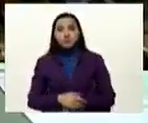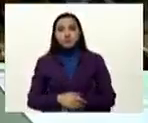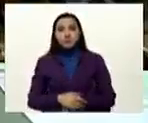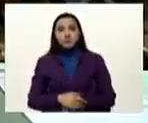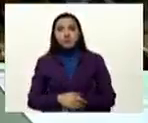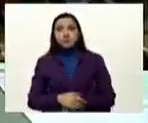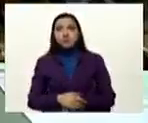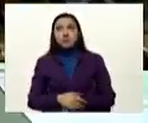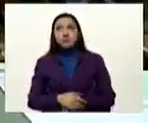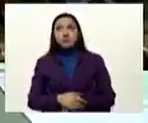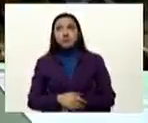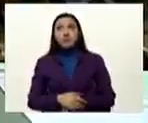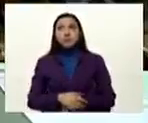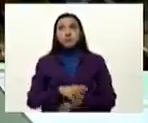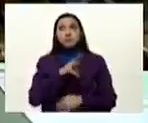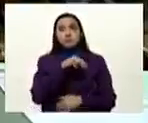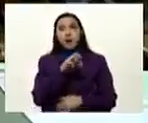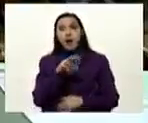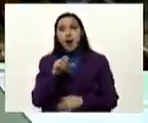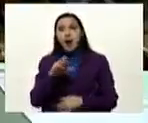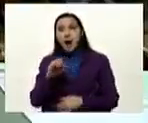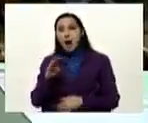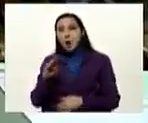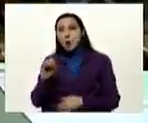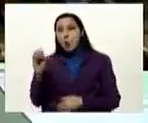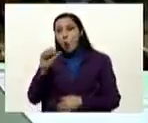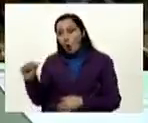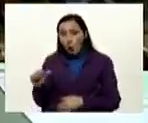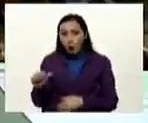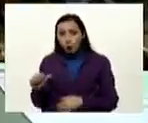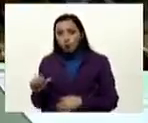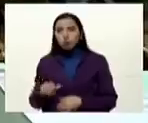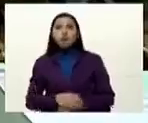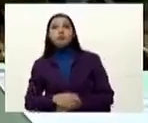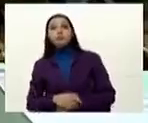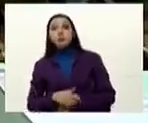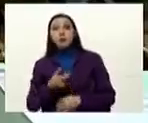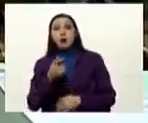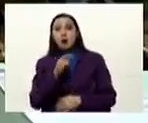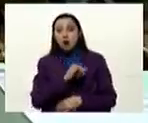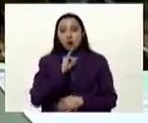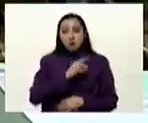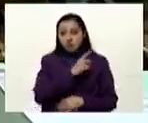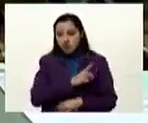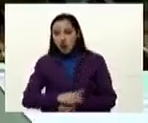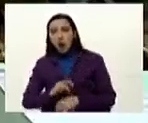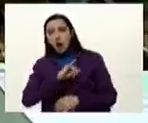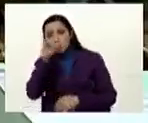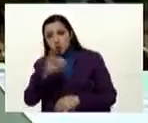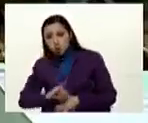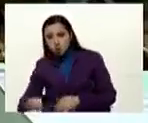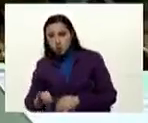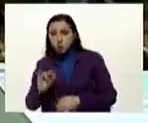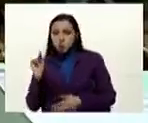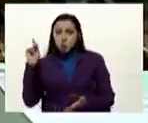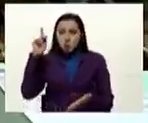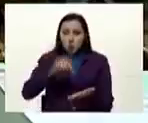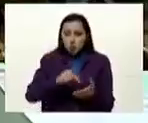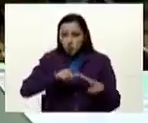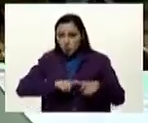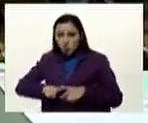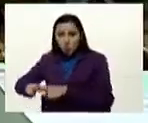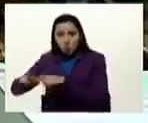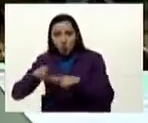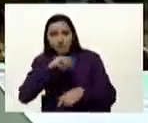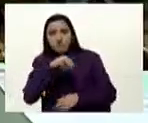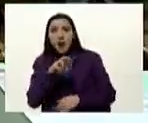bo. Maracay, bo. Vámonos para el Zulia, en la comunidad del Marite. Allá fuimos al Marite hace unos años